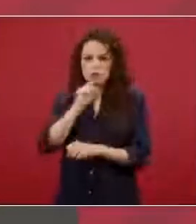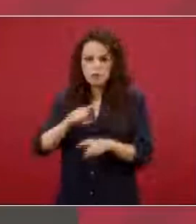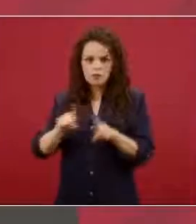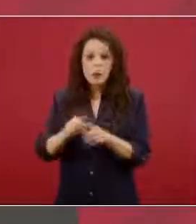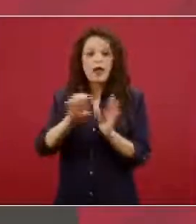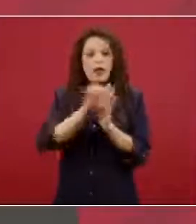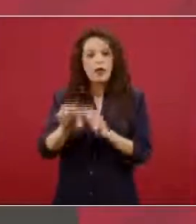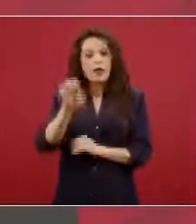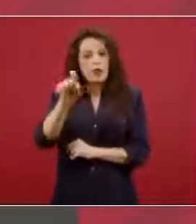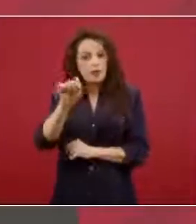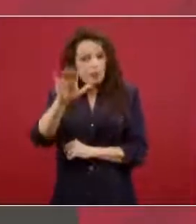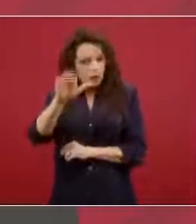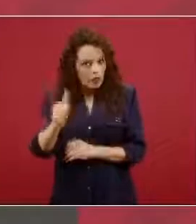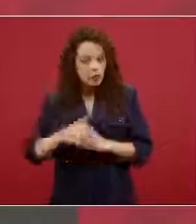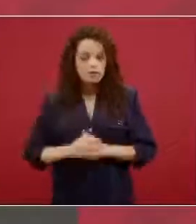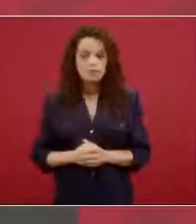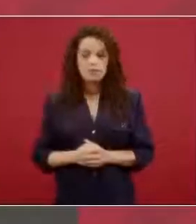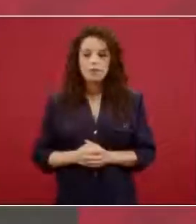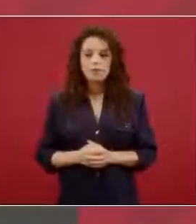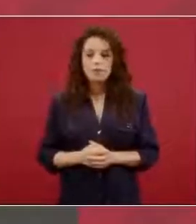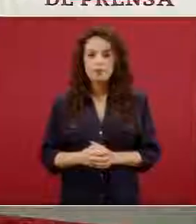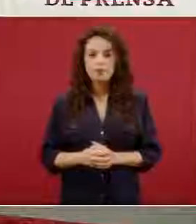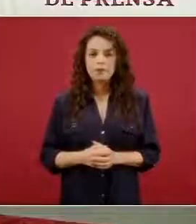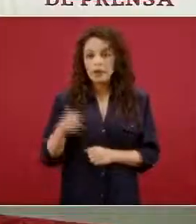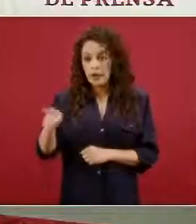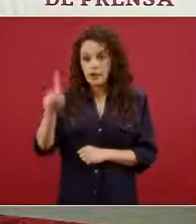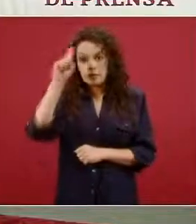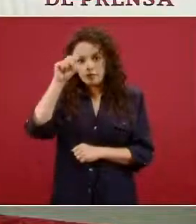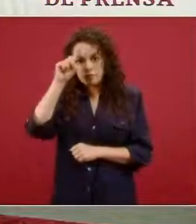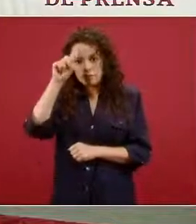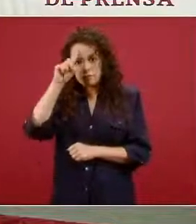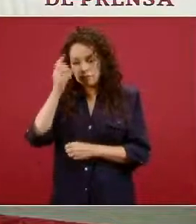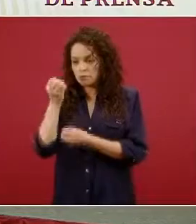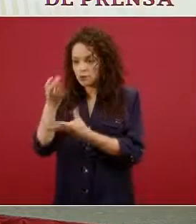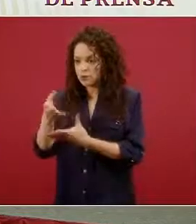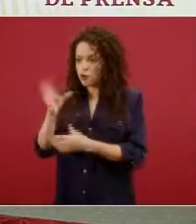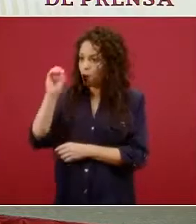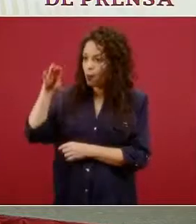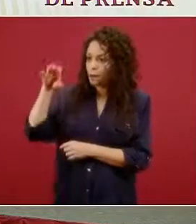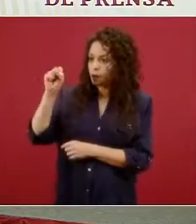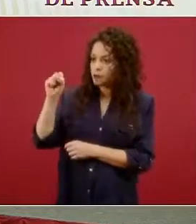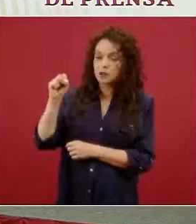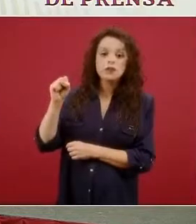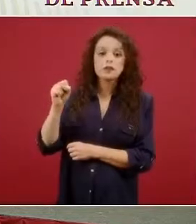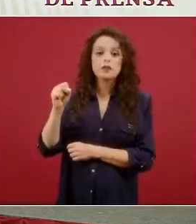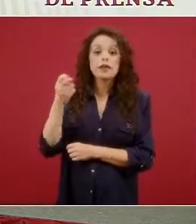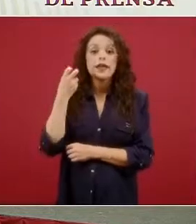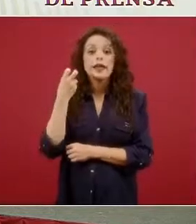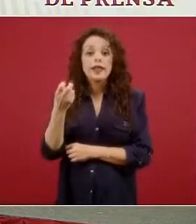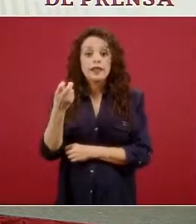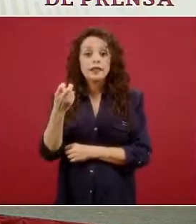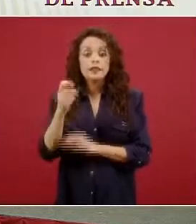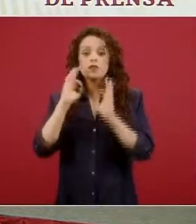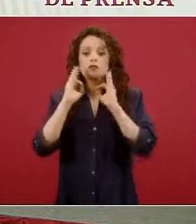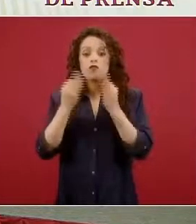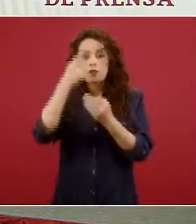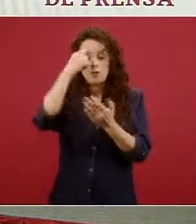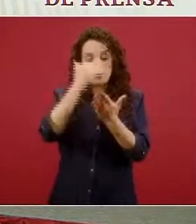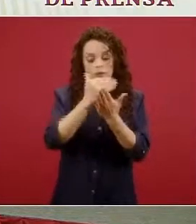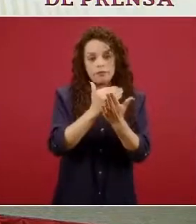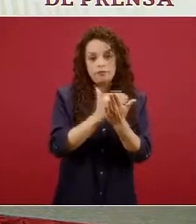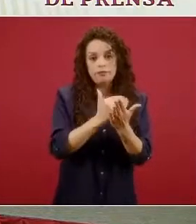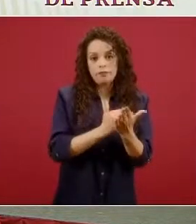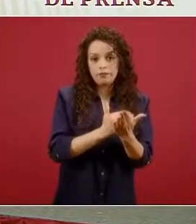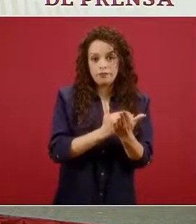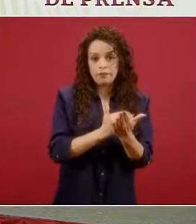por ejemplo, y asesora a la OMS sobre este tipo de lineamientos.